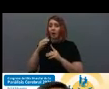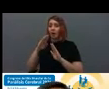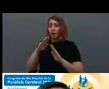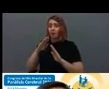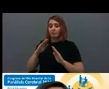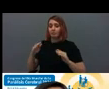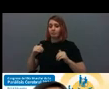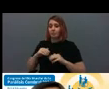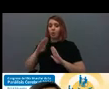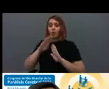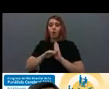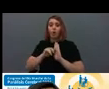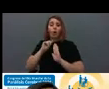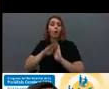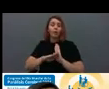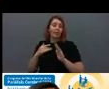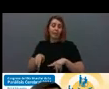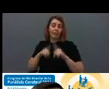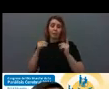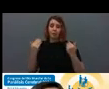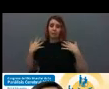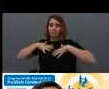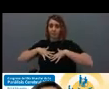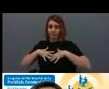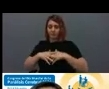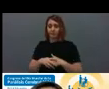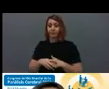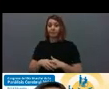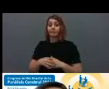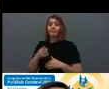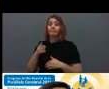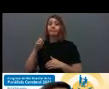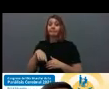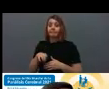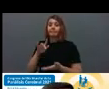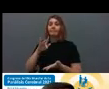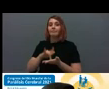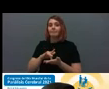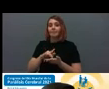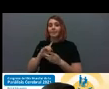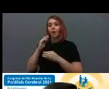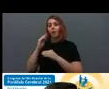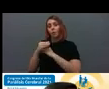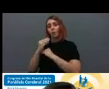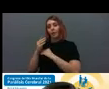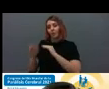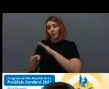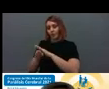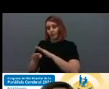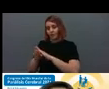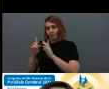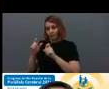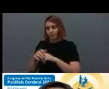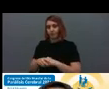condición. Entonces, de alguna manera también se reproduce ese cuidado.